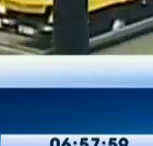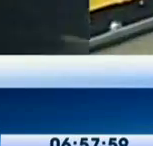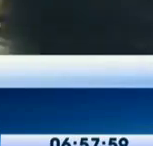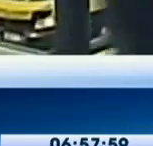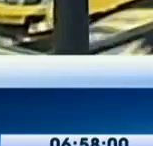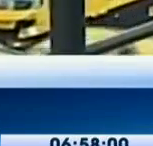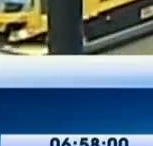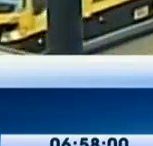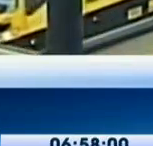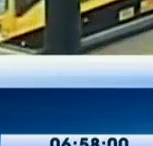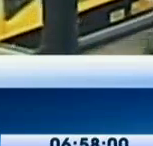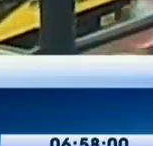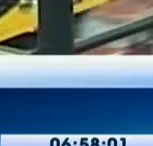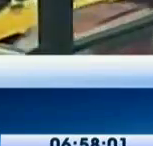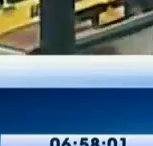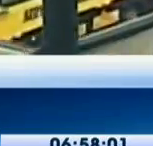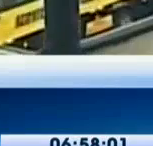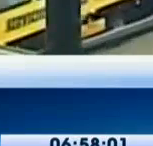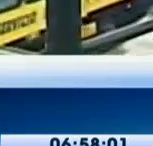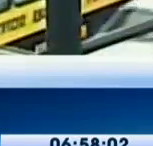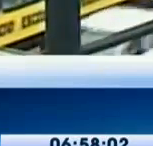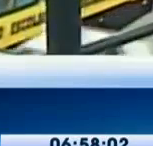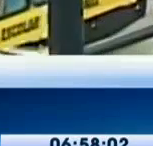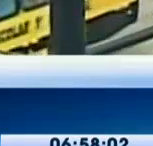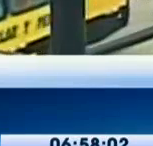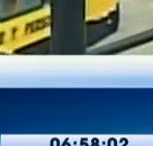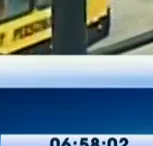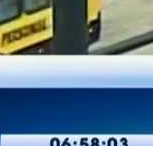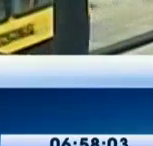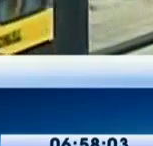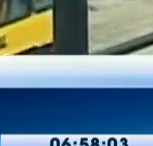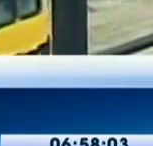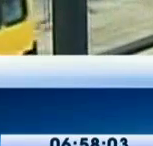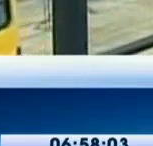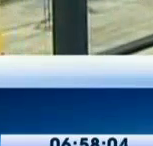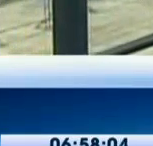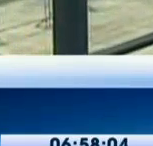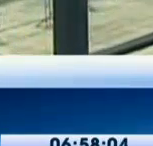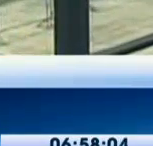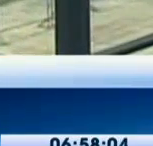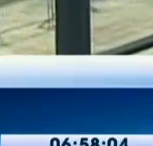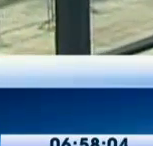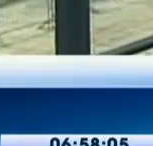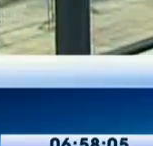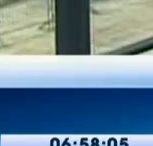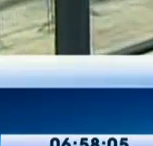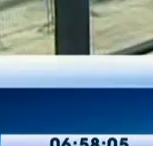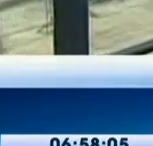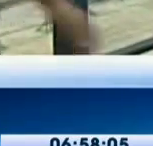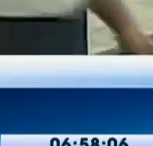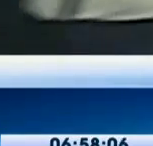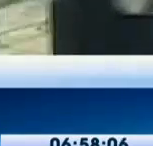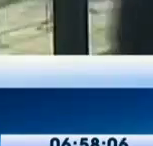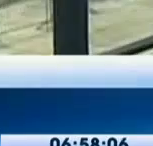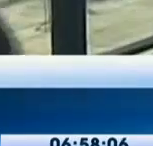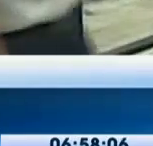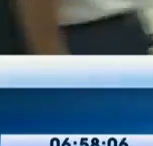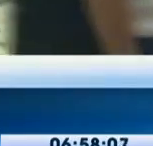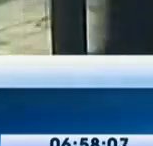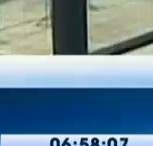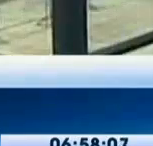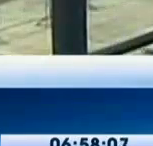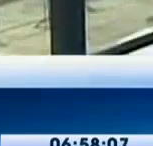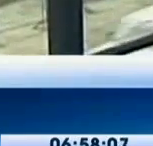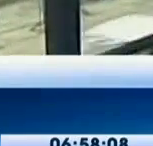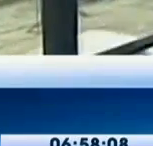por la Policía Nacional cerca del Cantón Milagro, provincia del Guayas. En este caso, dos personas permanecen retenidas